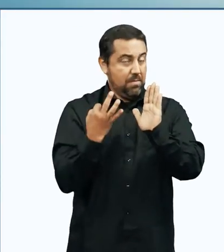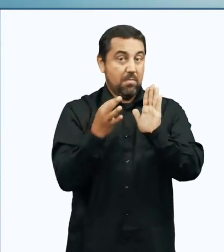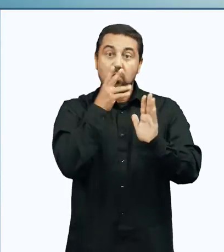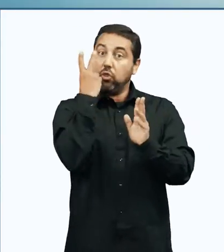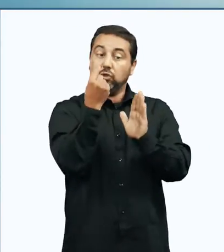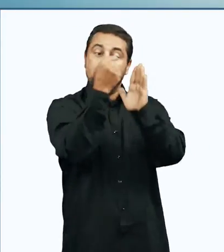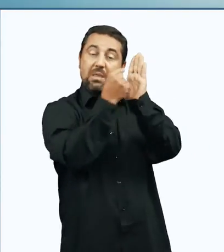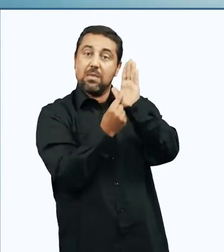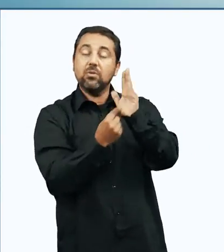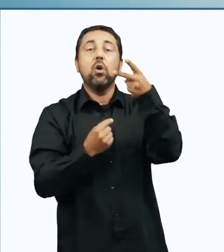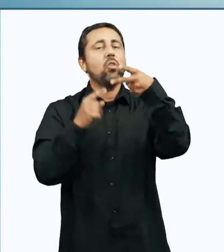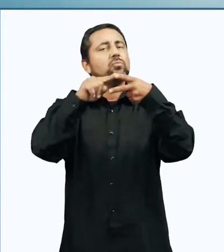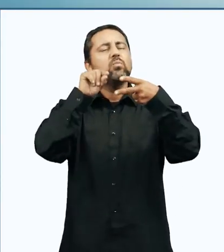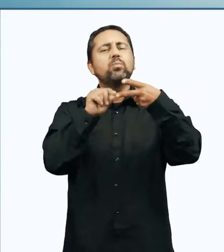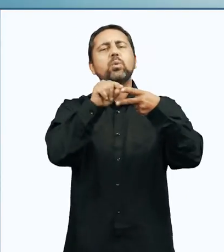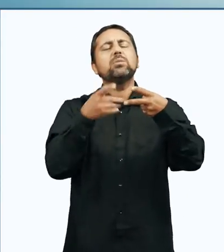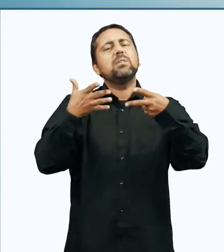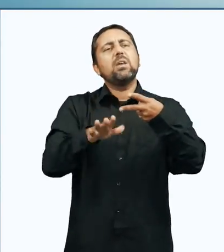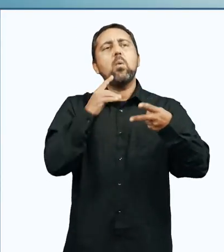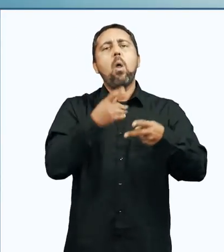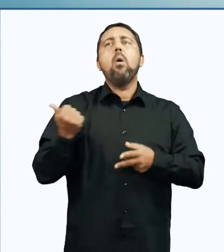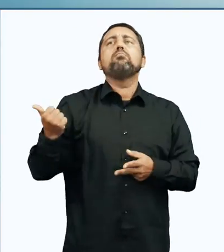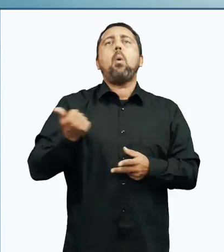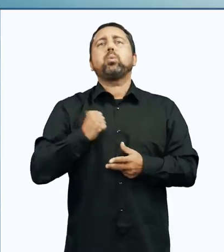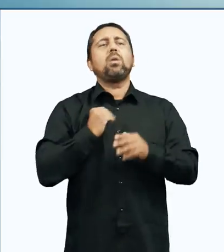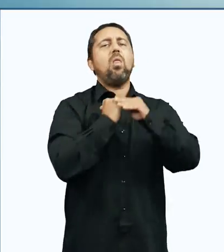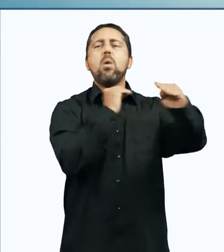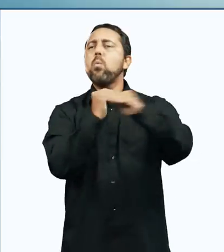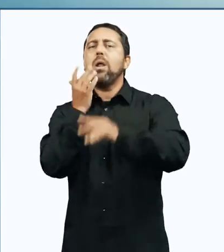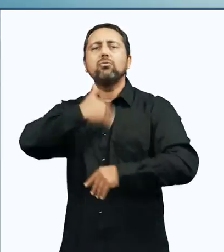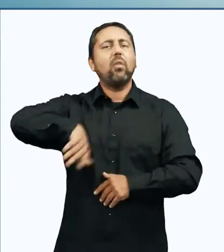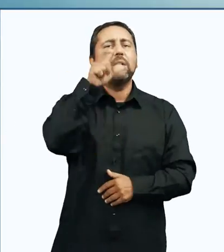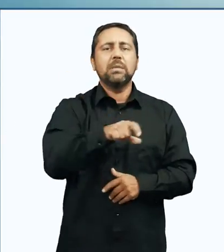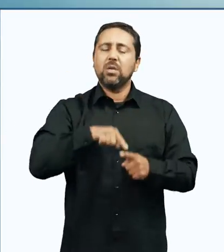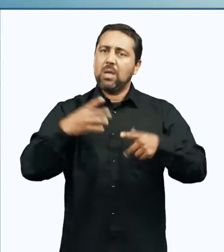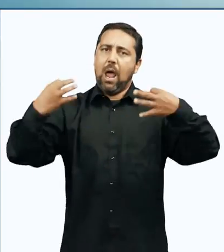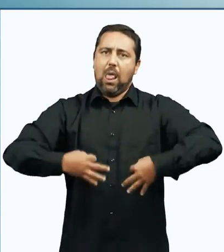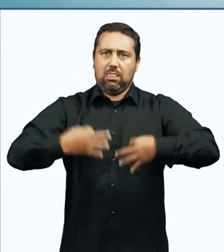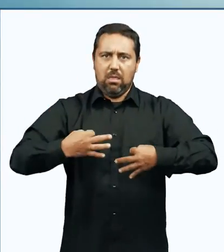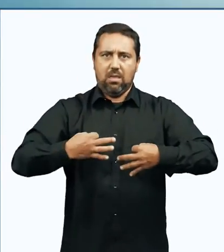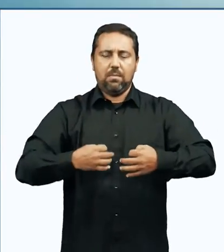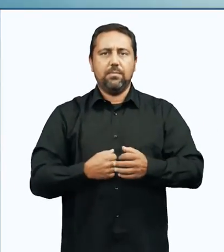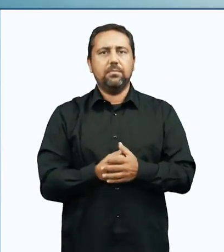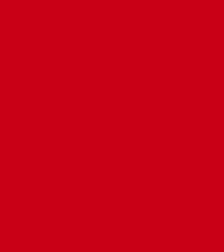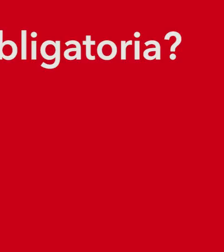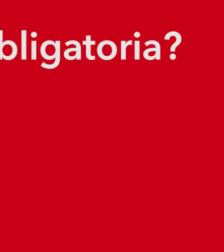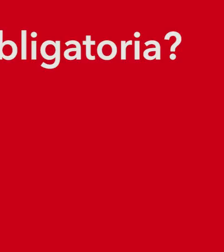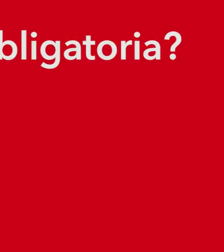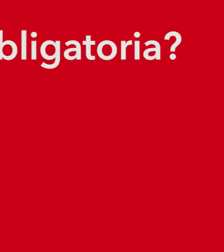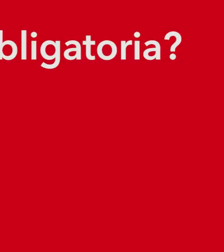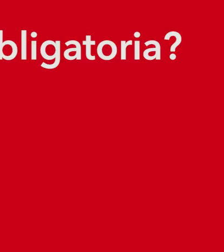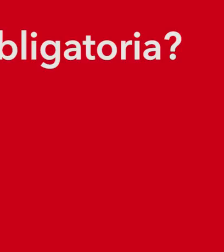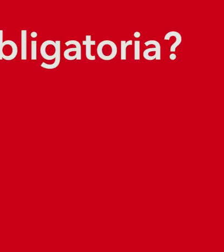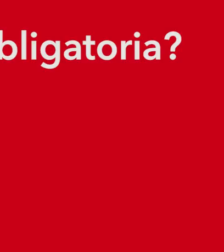defecto ya que son los dos principios y las dos premisas que garantizan la igualdad de oportunidades entre todas las personas